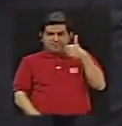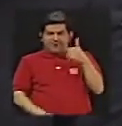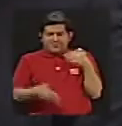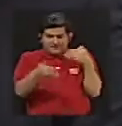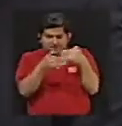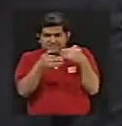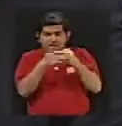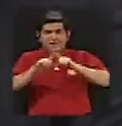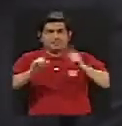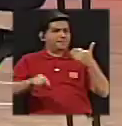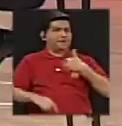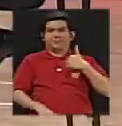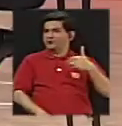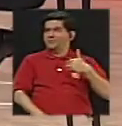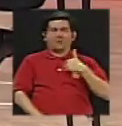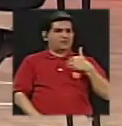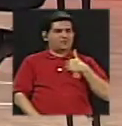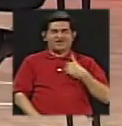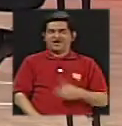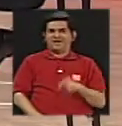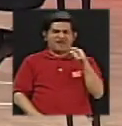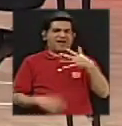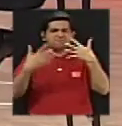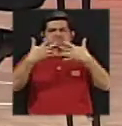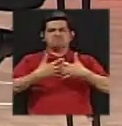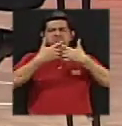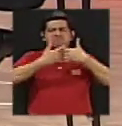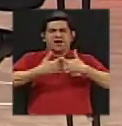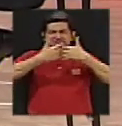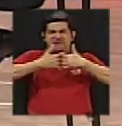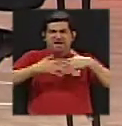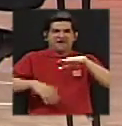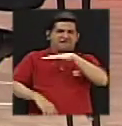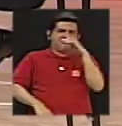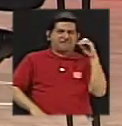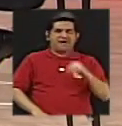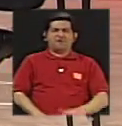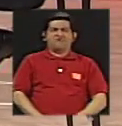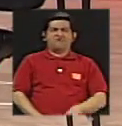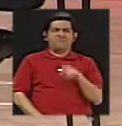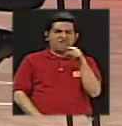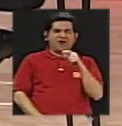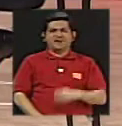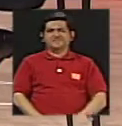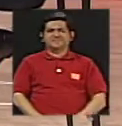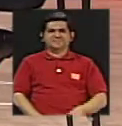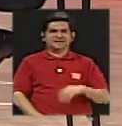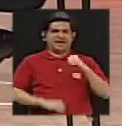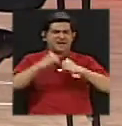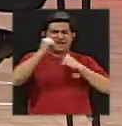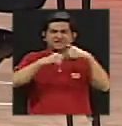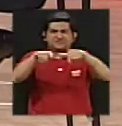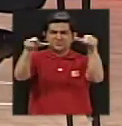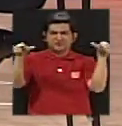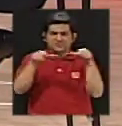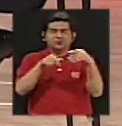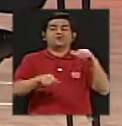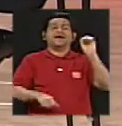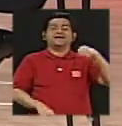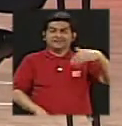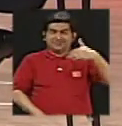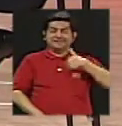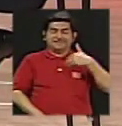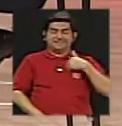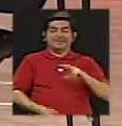de un triunfo, pero que no tiene esa maquinaria y ese, digamos, esa implantación local que ha tenido